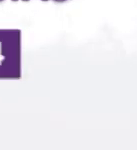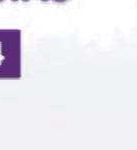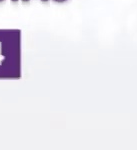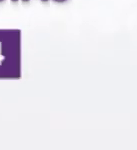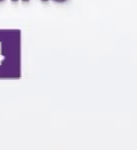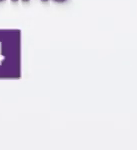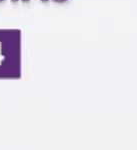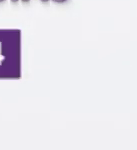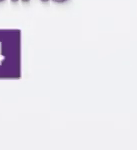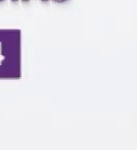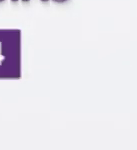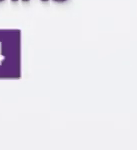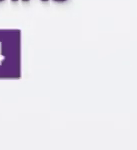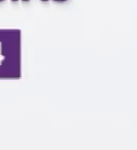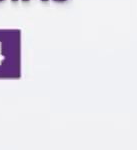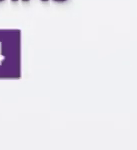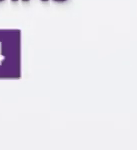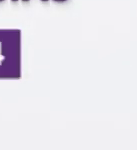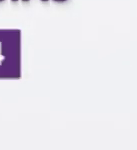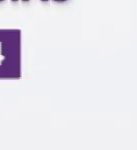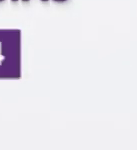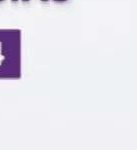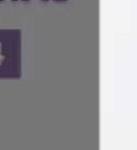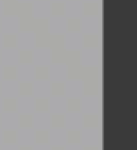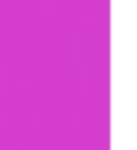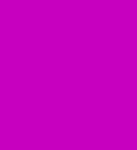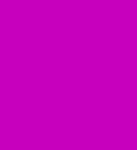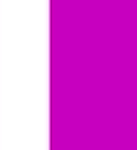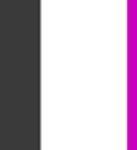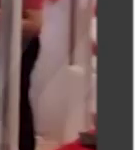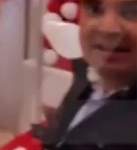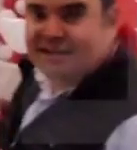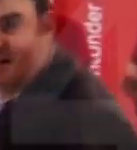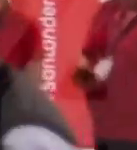Hoy es martes 25 de junio y esta es la información.